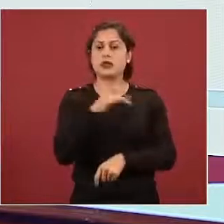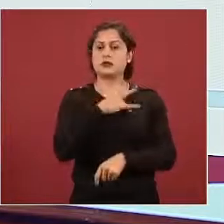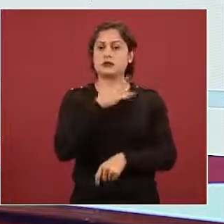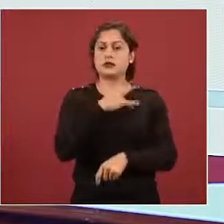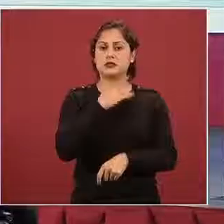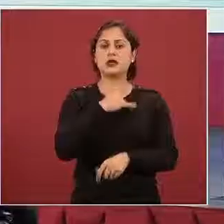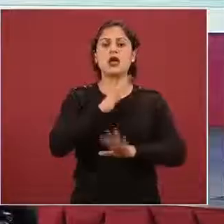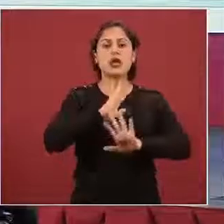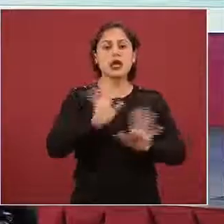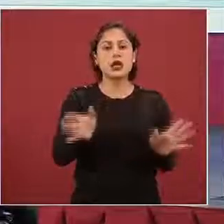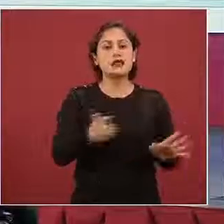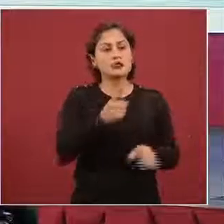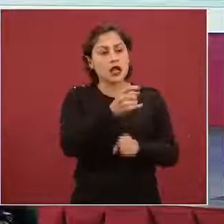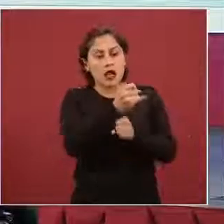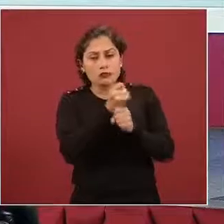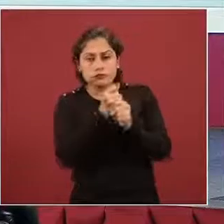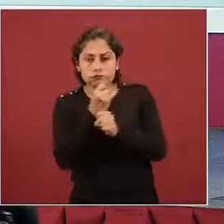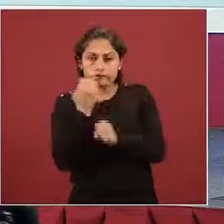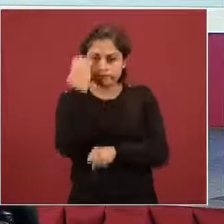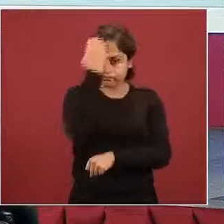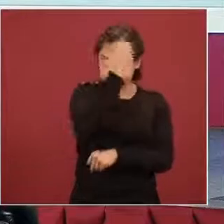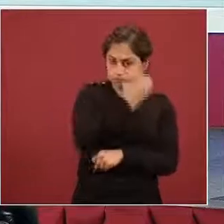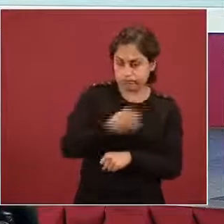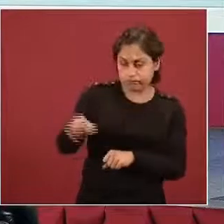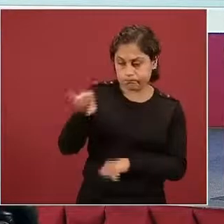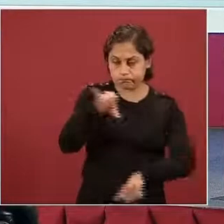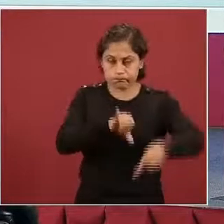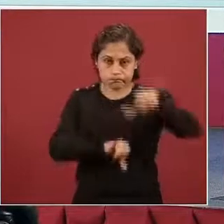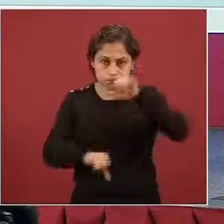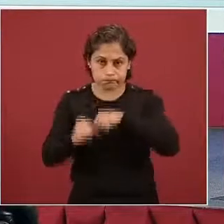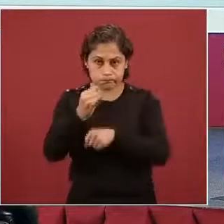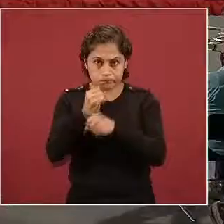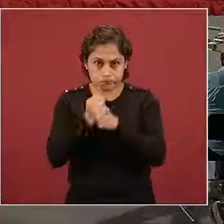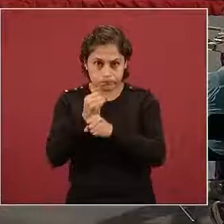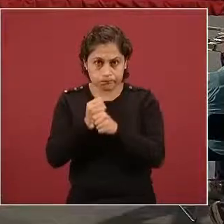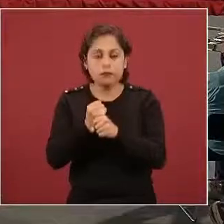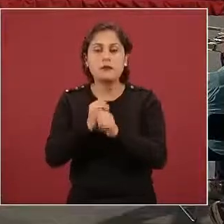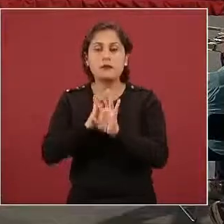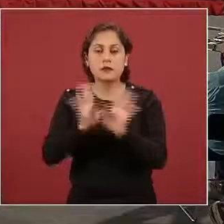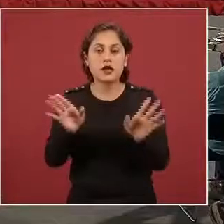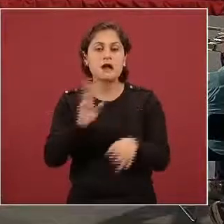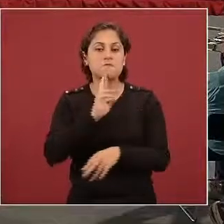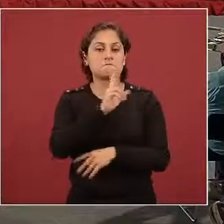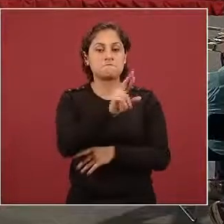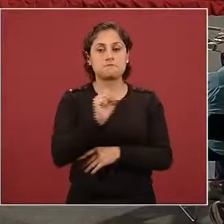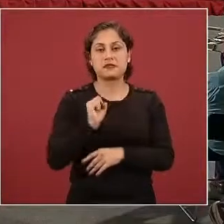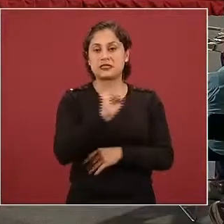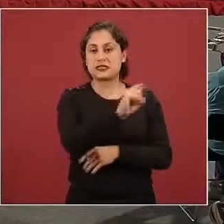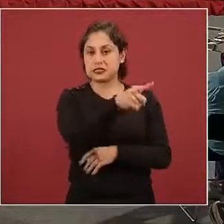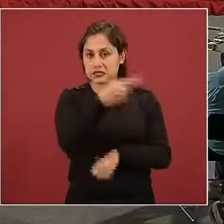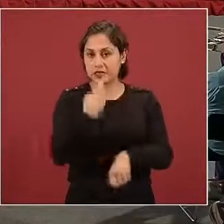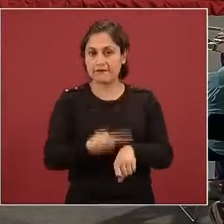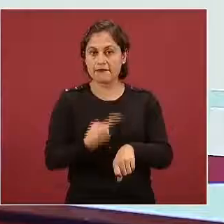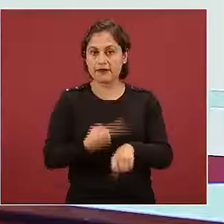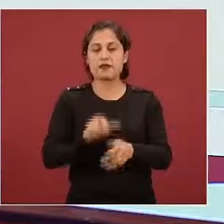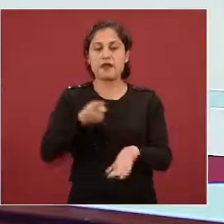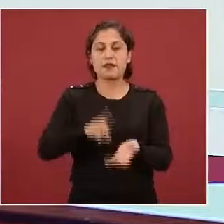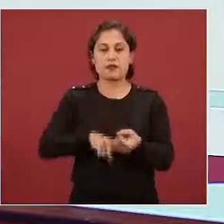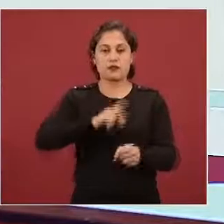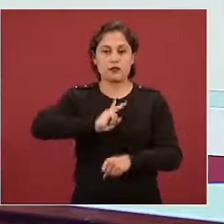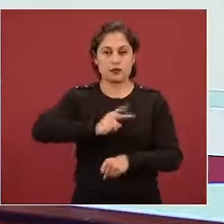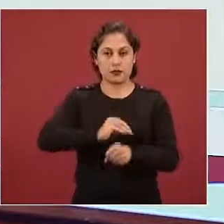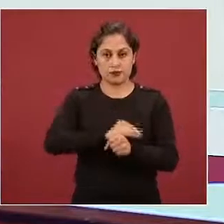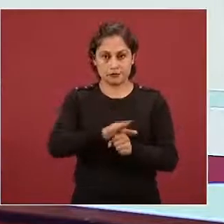la muestra de líquidos respiratorios para su análisis por laboratorio, se encontraron positivas al virus SARS-CoV-2. En la